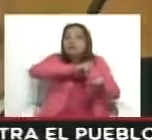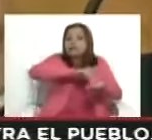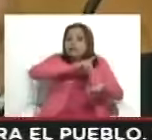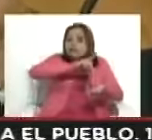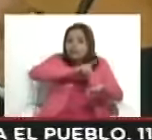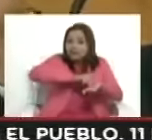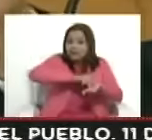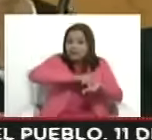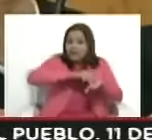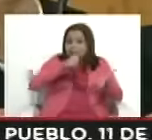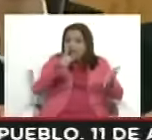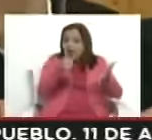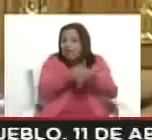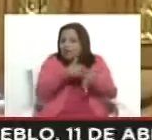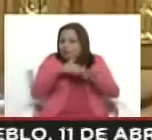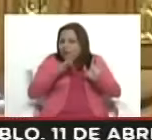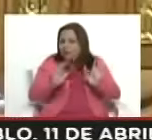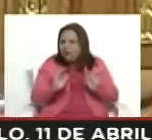Estado.